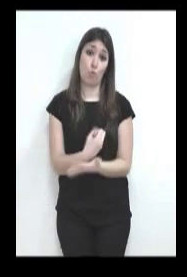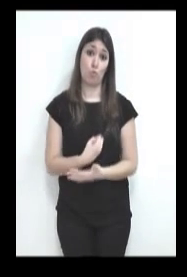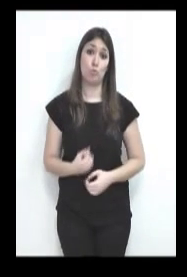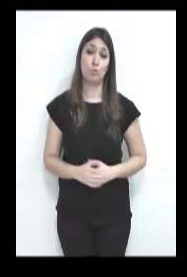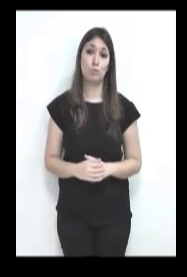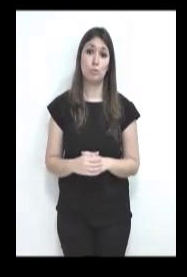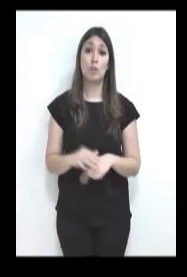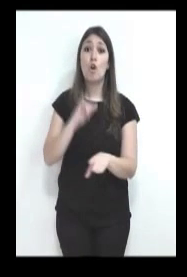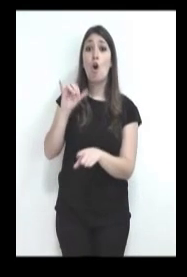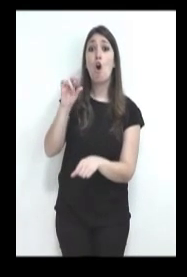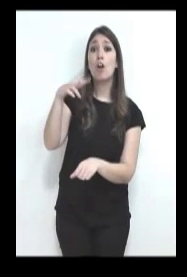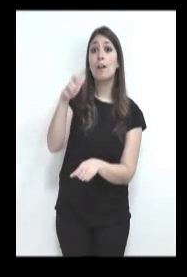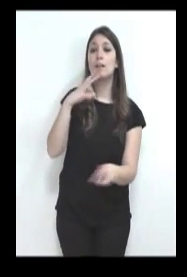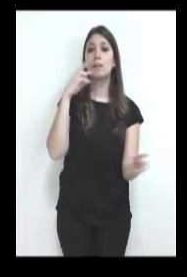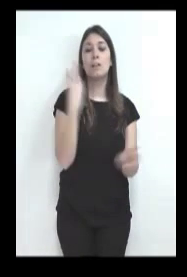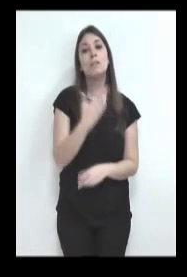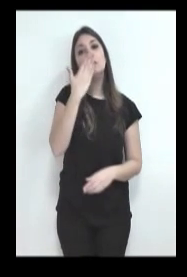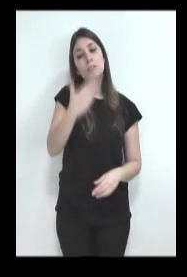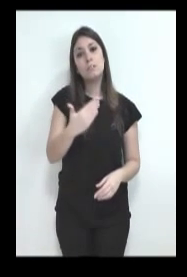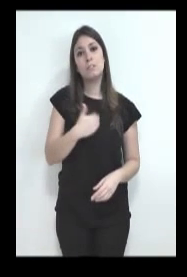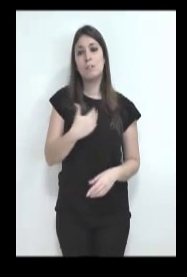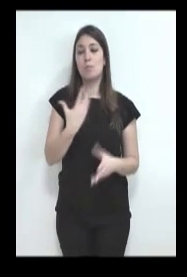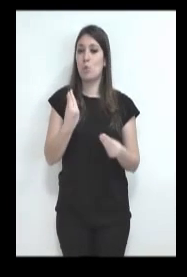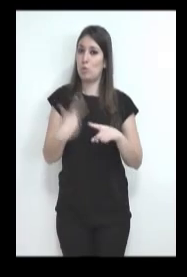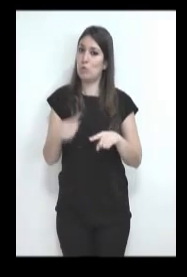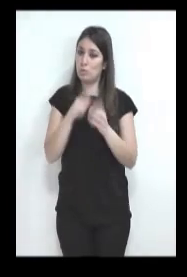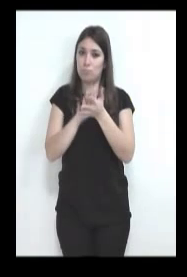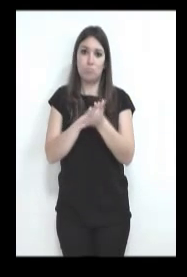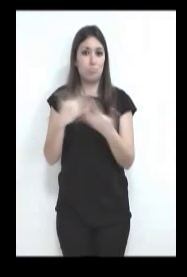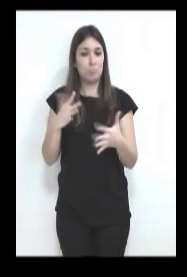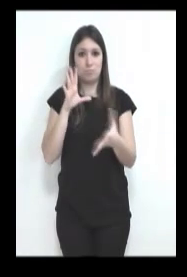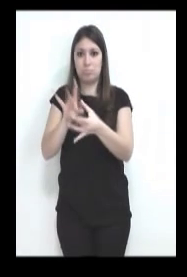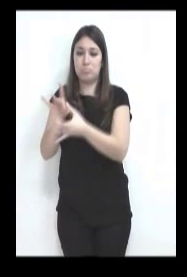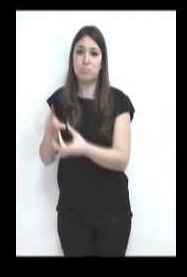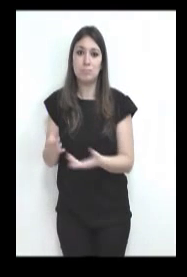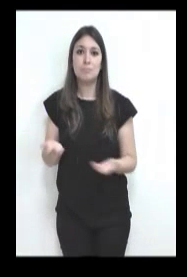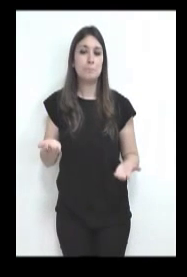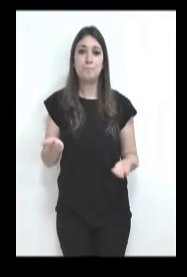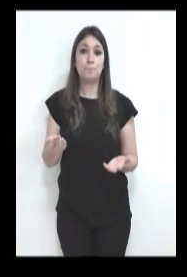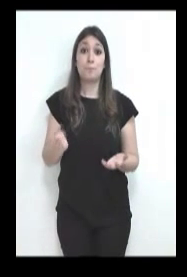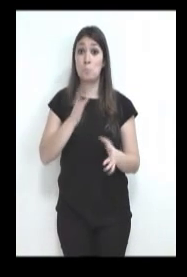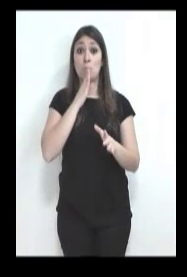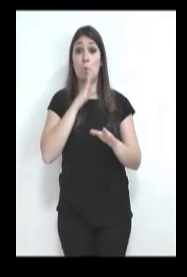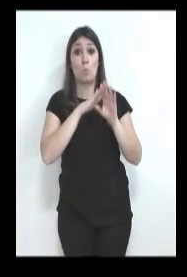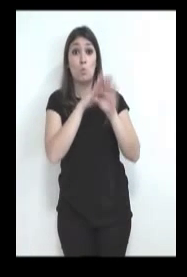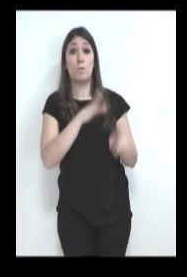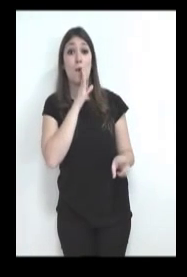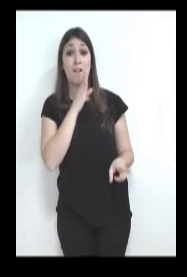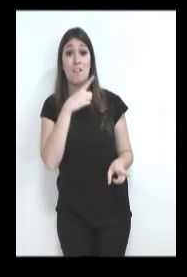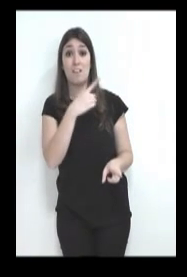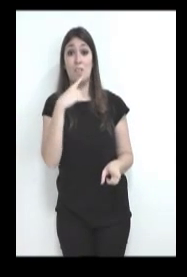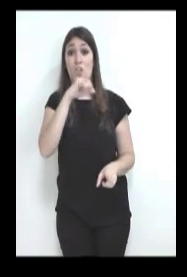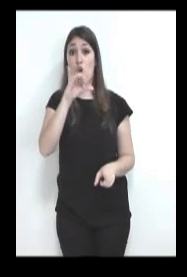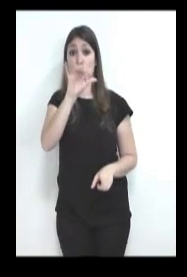Sí, yo creo que bueno, aquí surgen muchas cosas, ¿no? Y en este sentido, a lo último que comenta